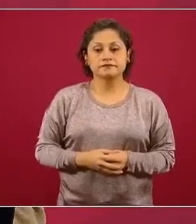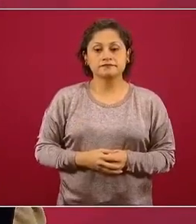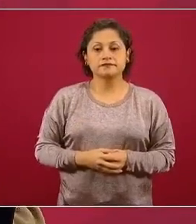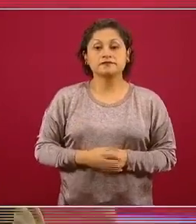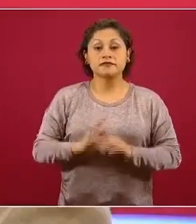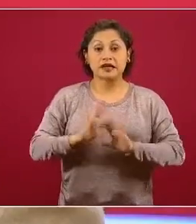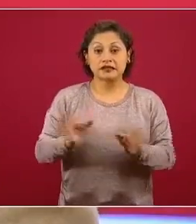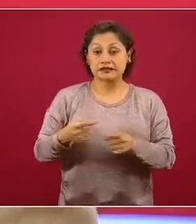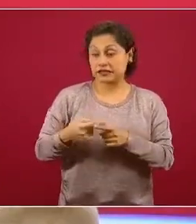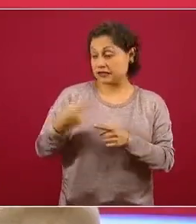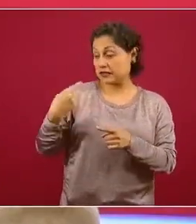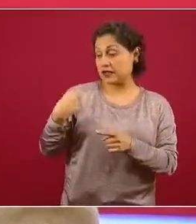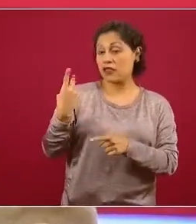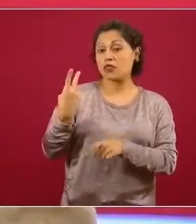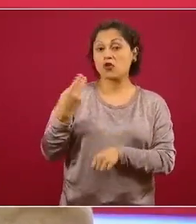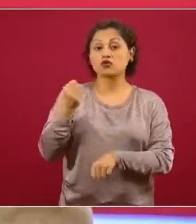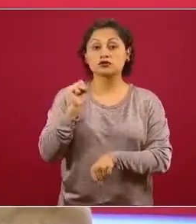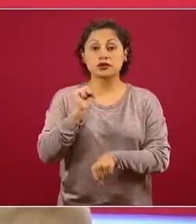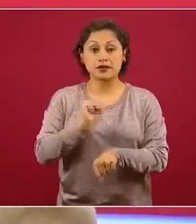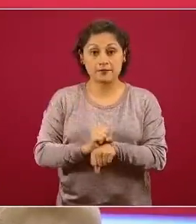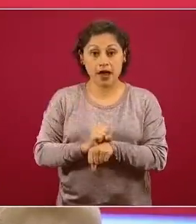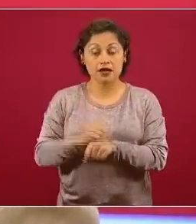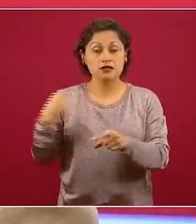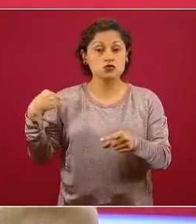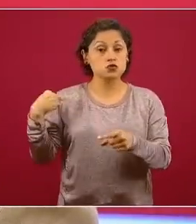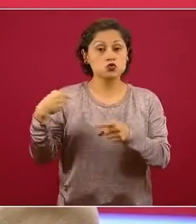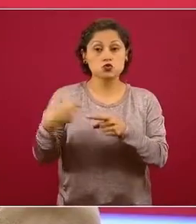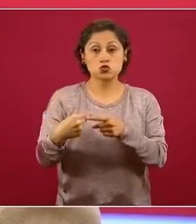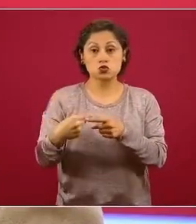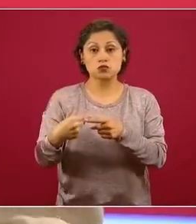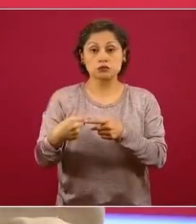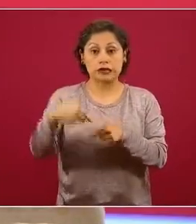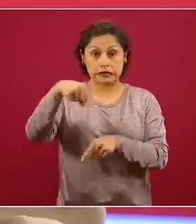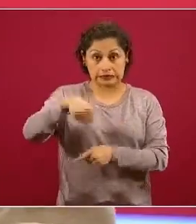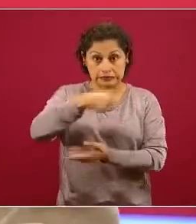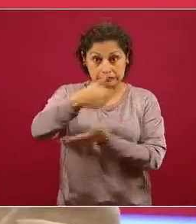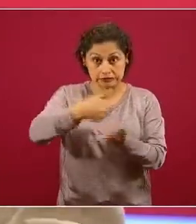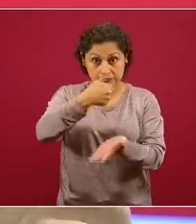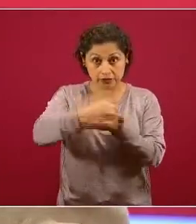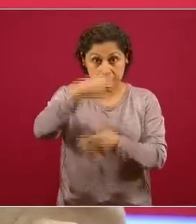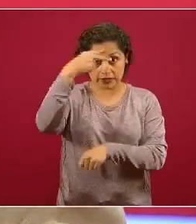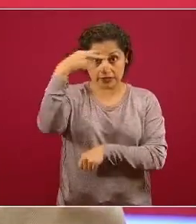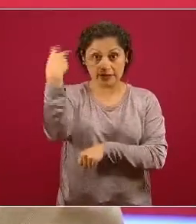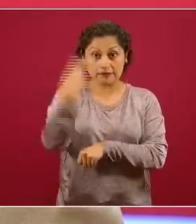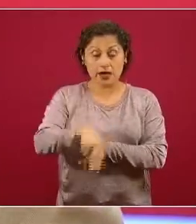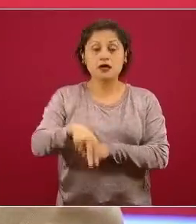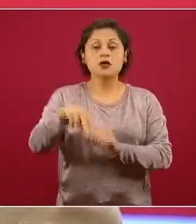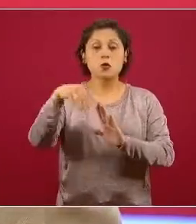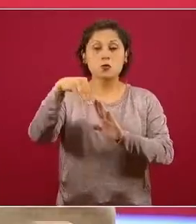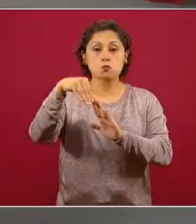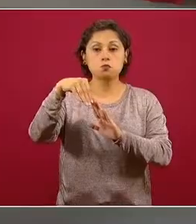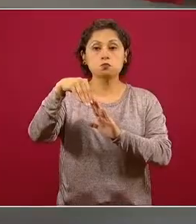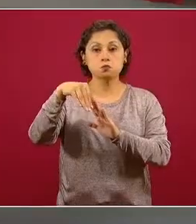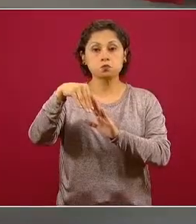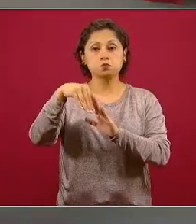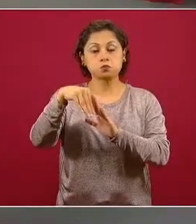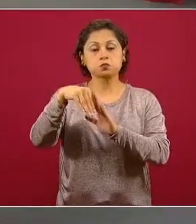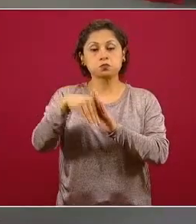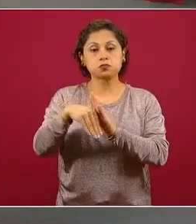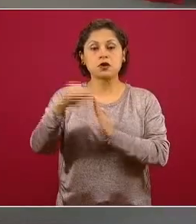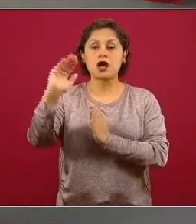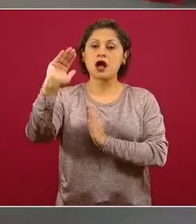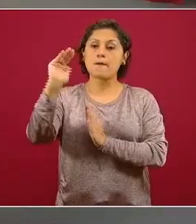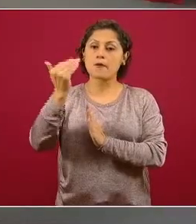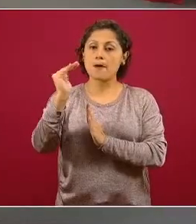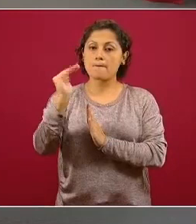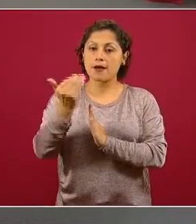2 semanas, en que la epidemia en la Ciudad de México ya va en descenso. Ya va en